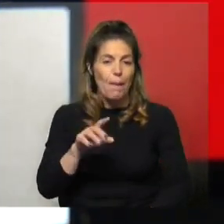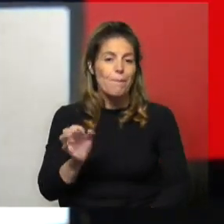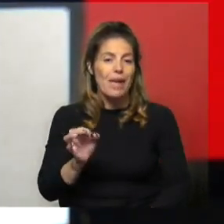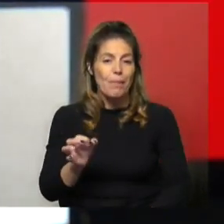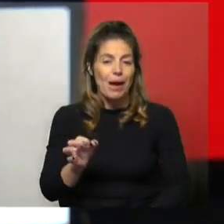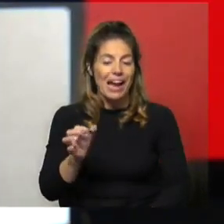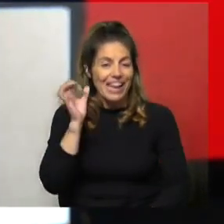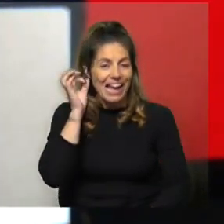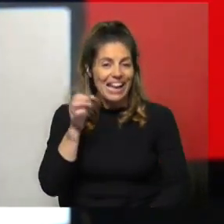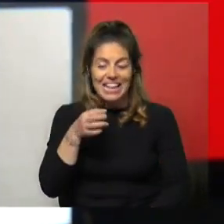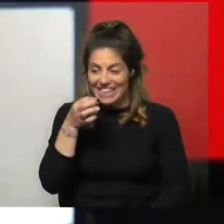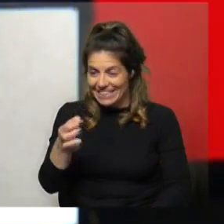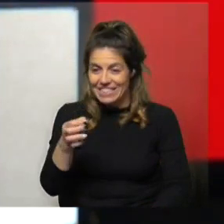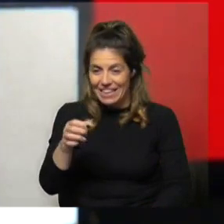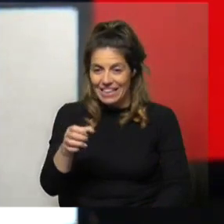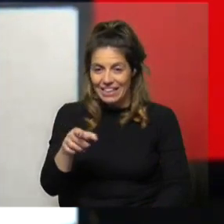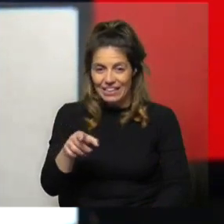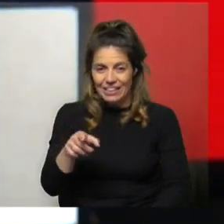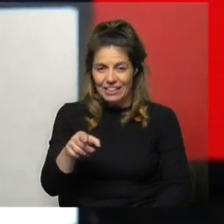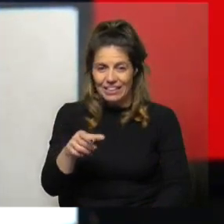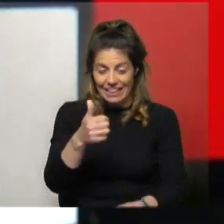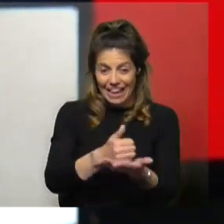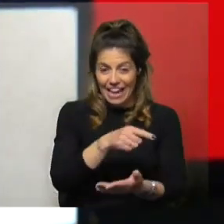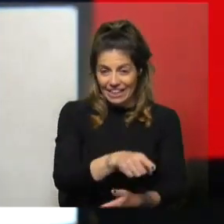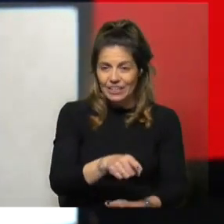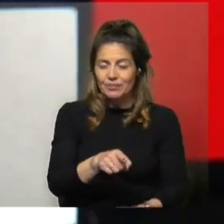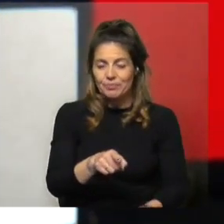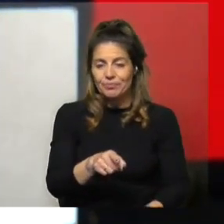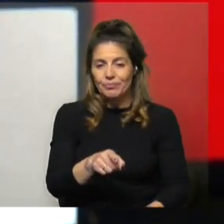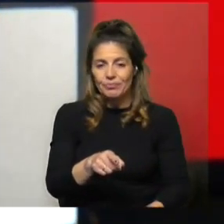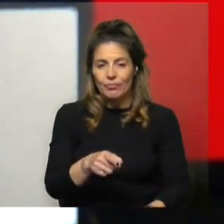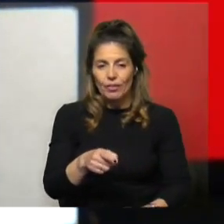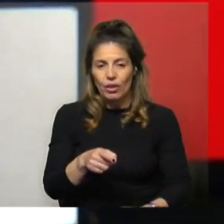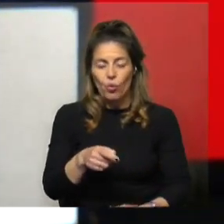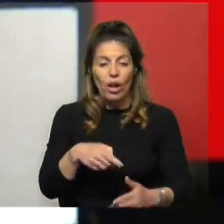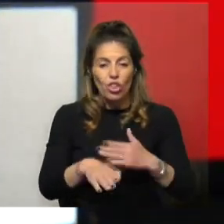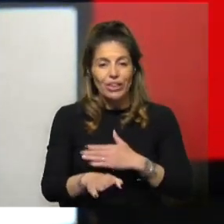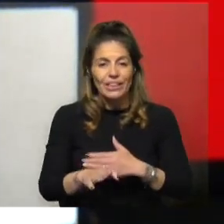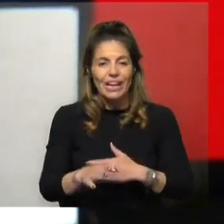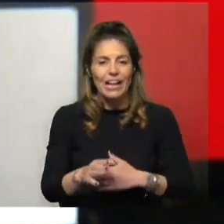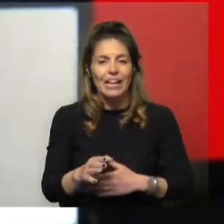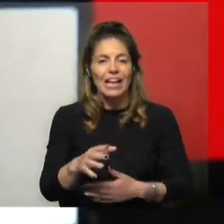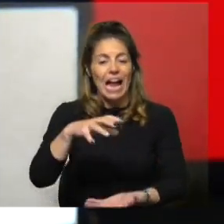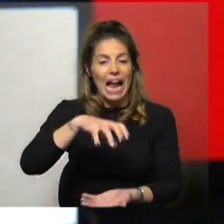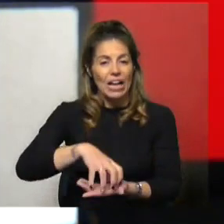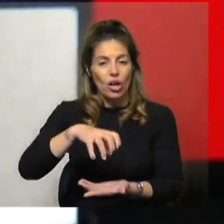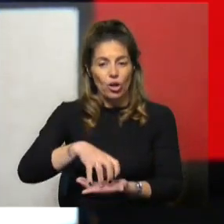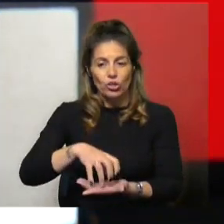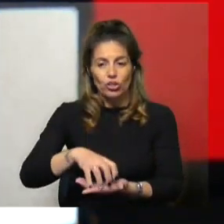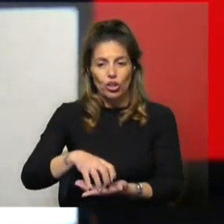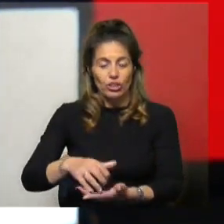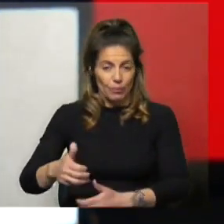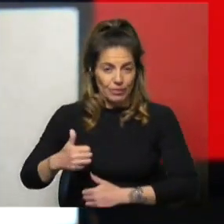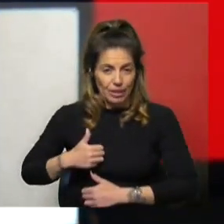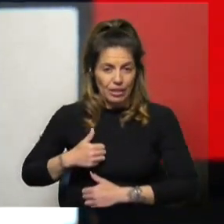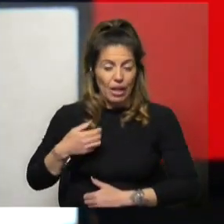le hacen llegar la noticia que están ahí y cuando entra el quinto de artillería a por papá solita